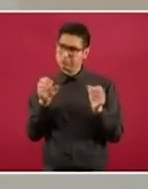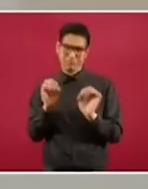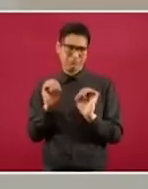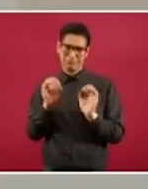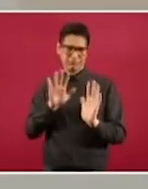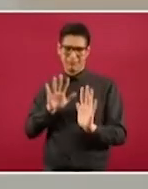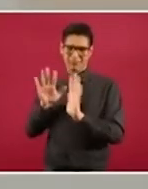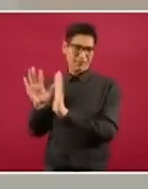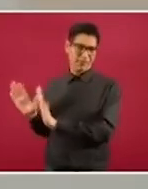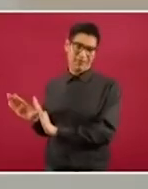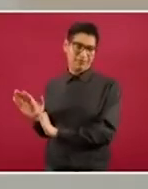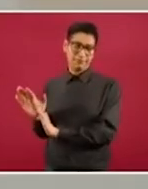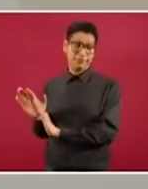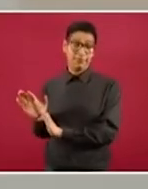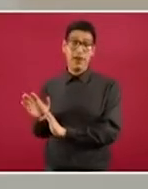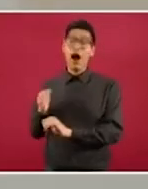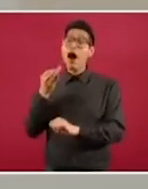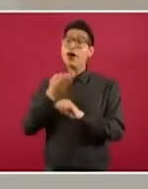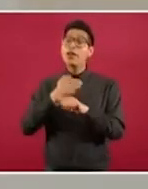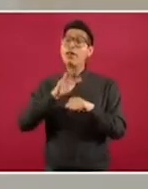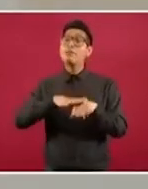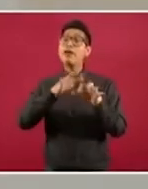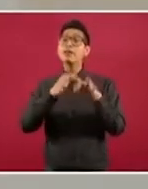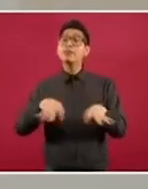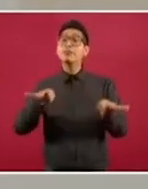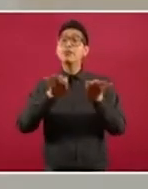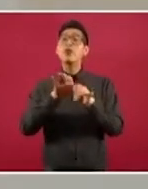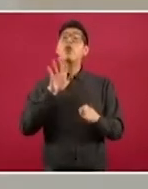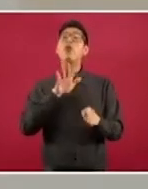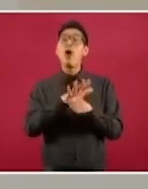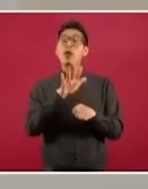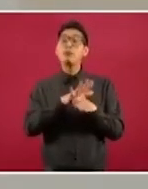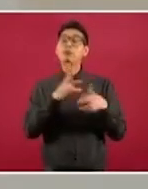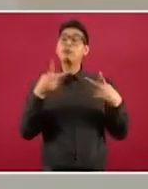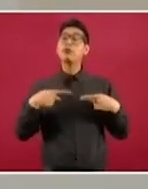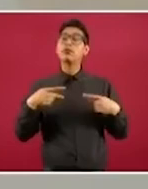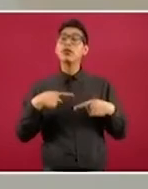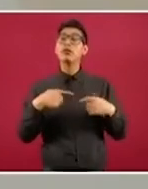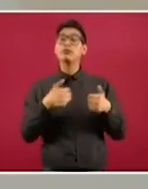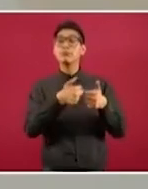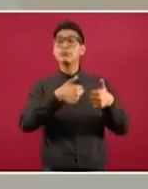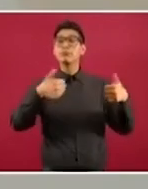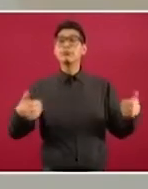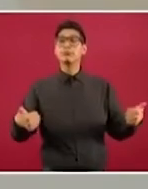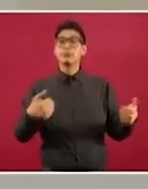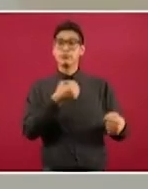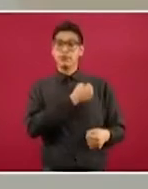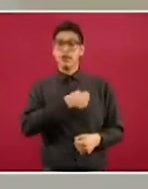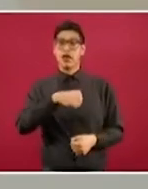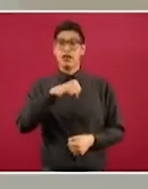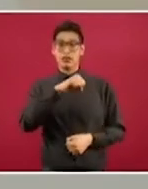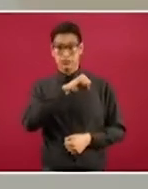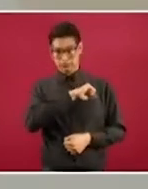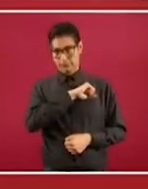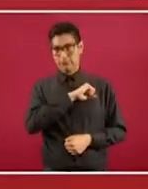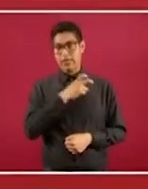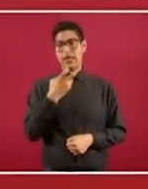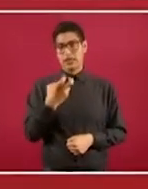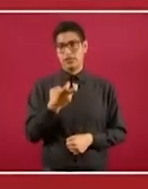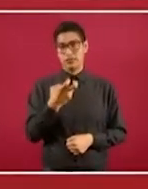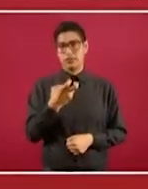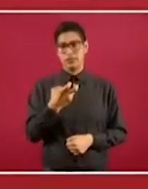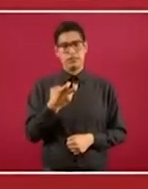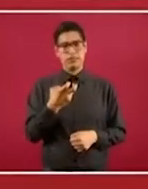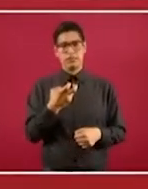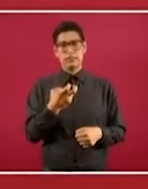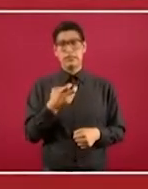que el distanciamiento social se indica y la sociedad responde o no responde. Entonces, podemos